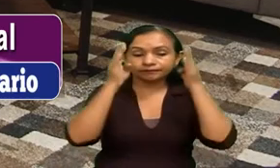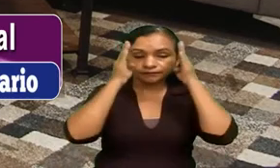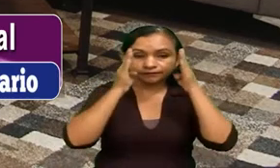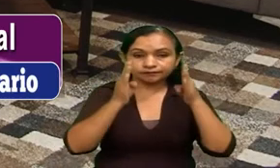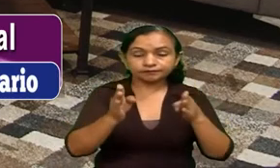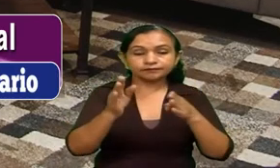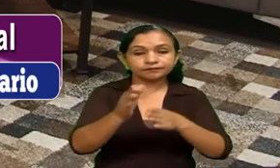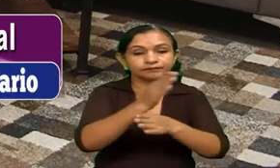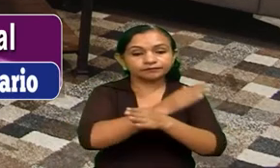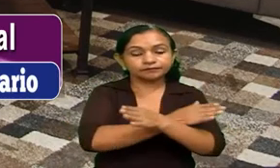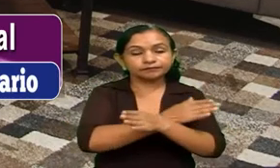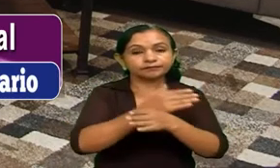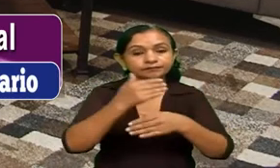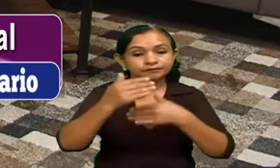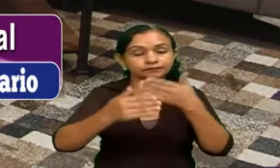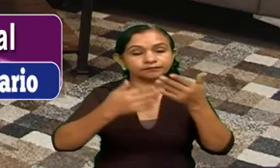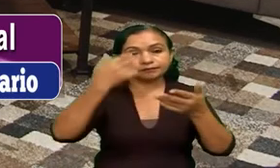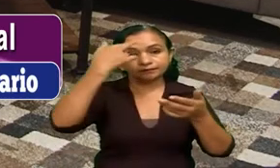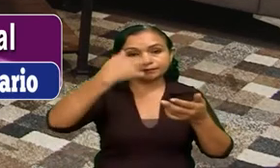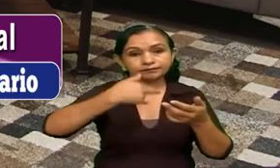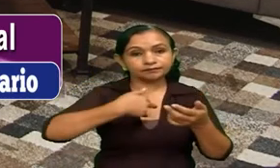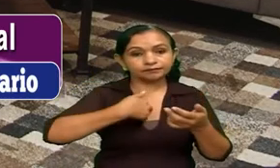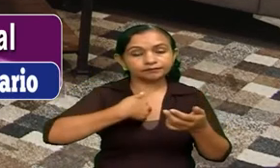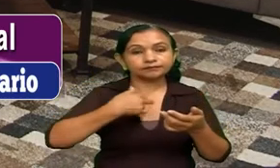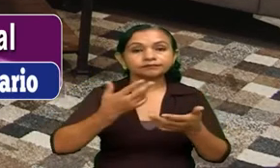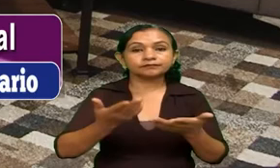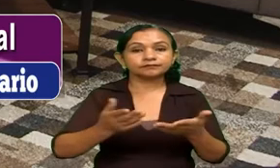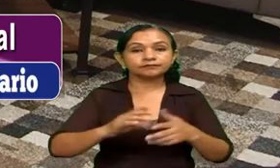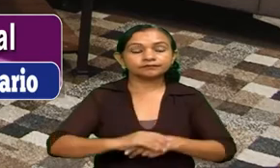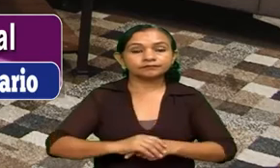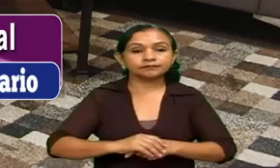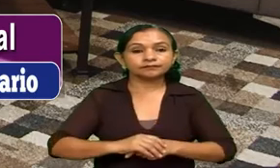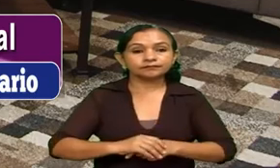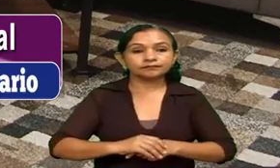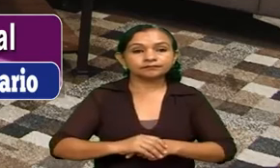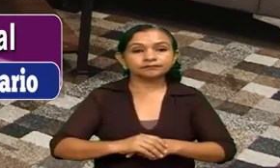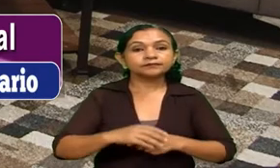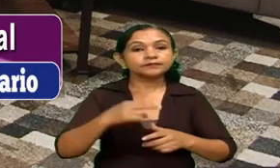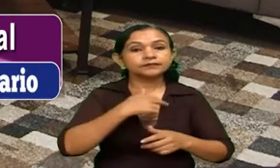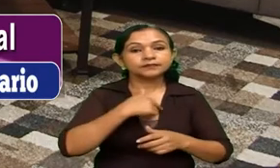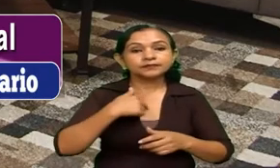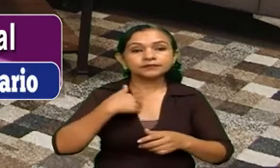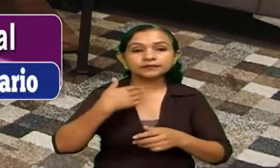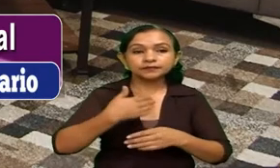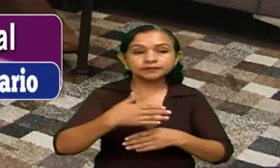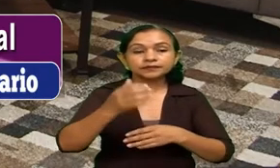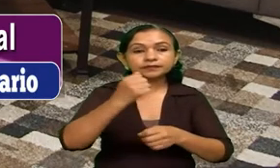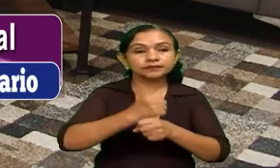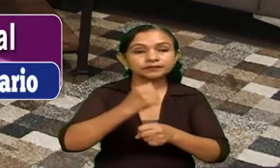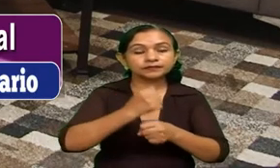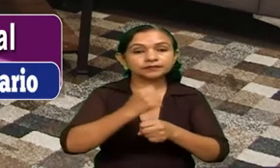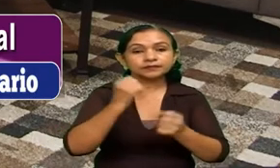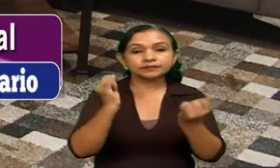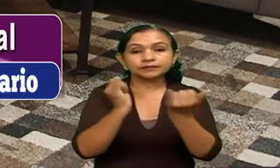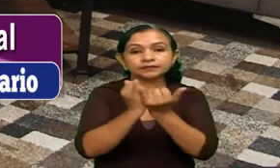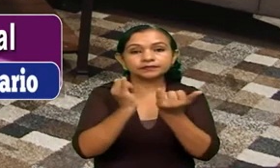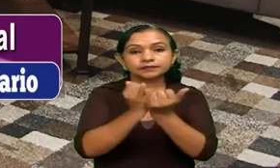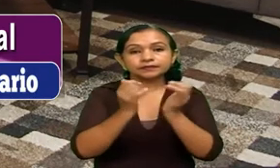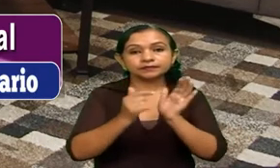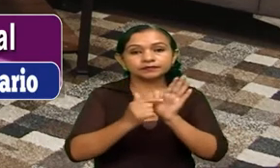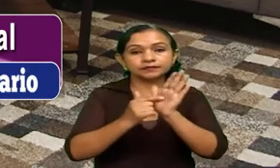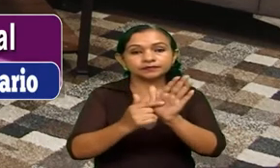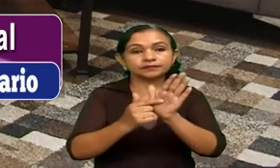a como lo he venido haciendo responsablemente nuestro gobierno. Entonces, en eso estamos ya trabajando. Igual, un ejemplo